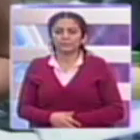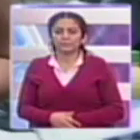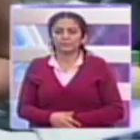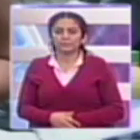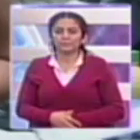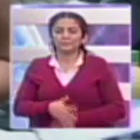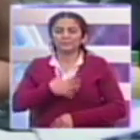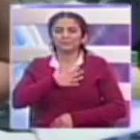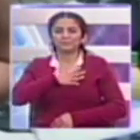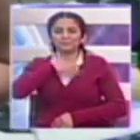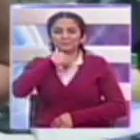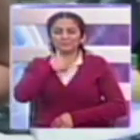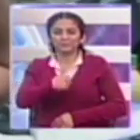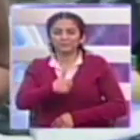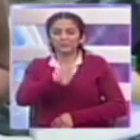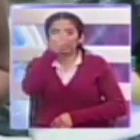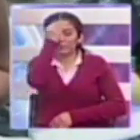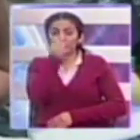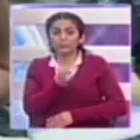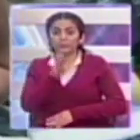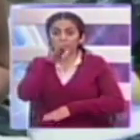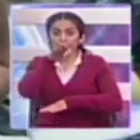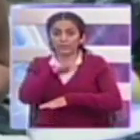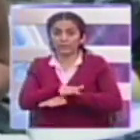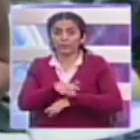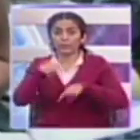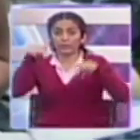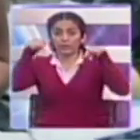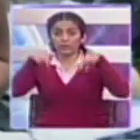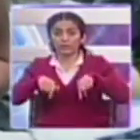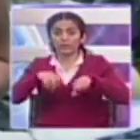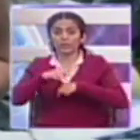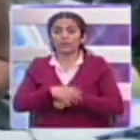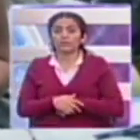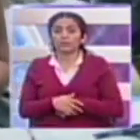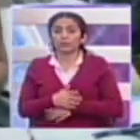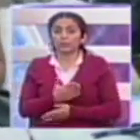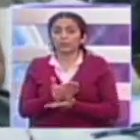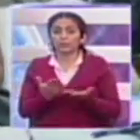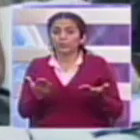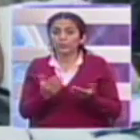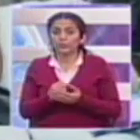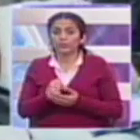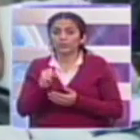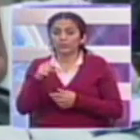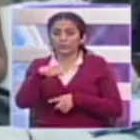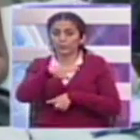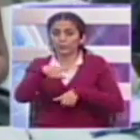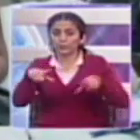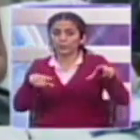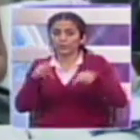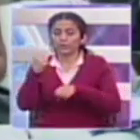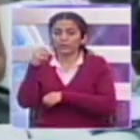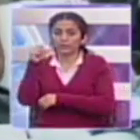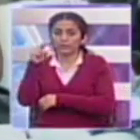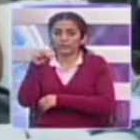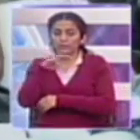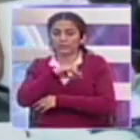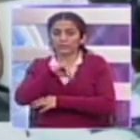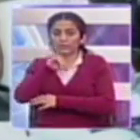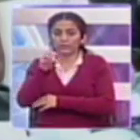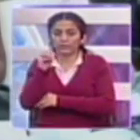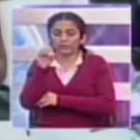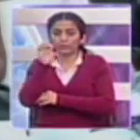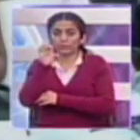¿Qué tal, María Antonieta? Amigos televidentes, buenas tardes. Nos encontramos en la planta central del Patronato San José, en donde ya inició la recolección de